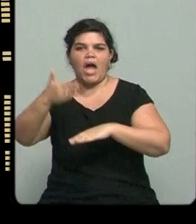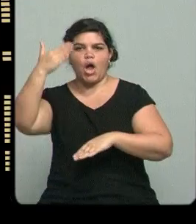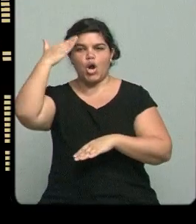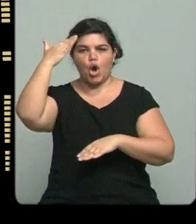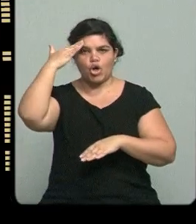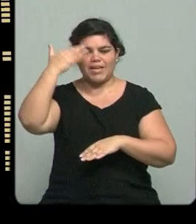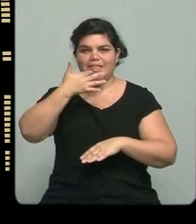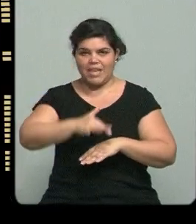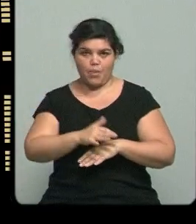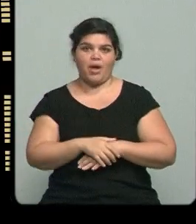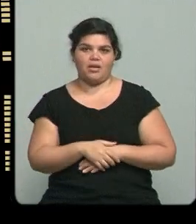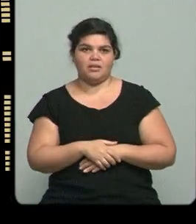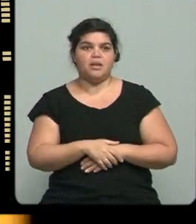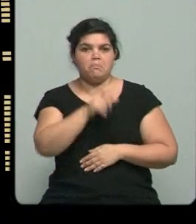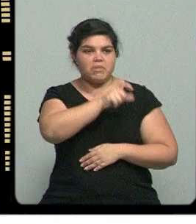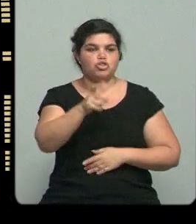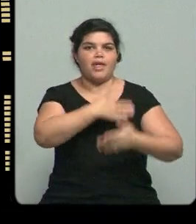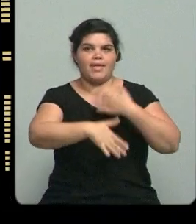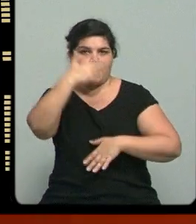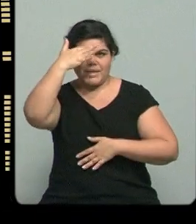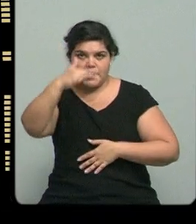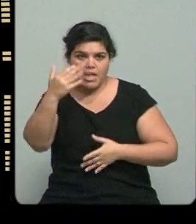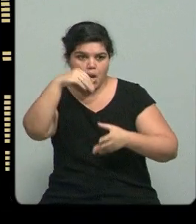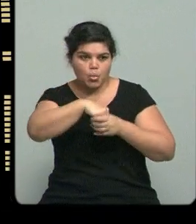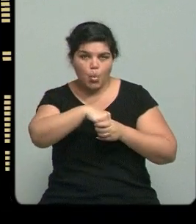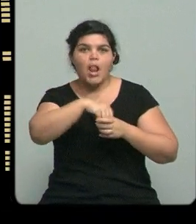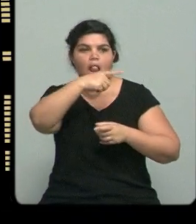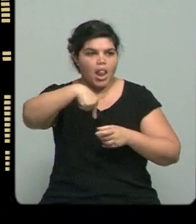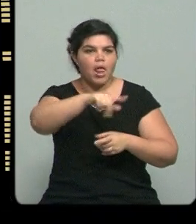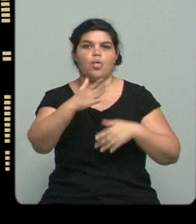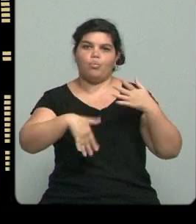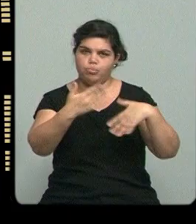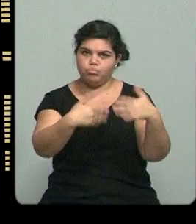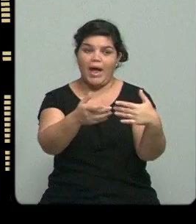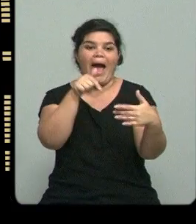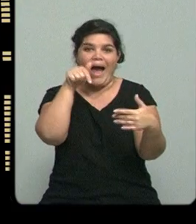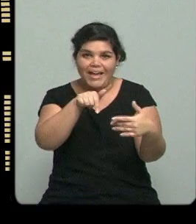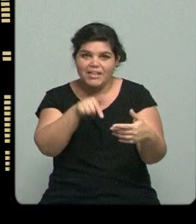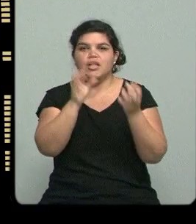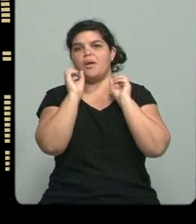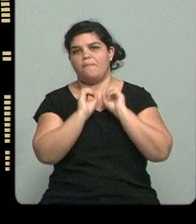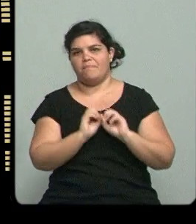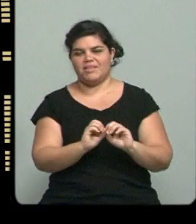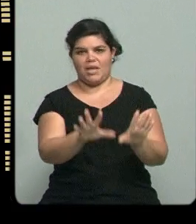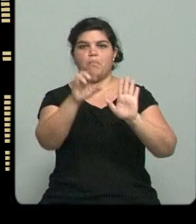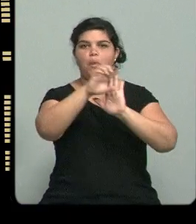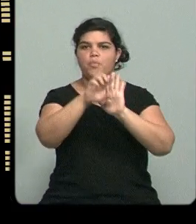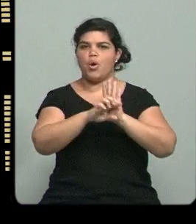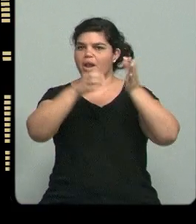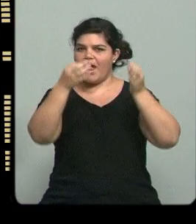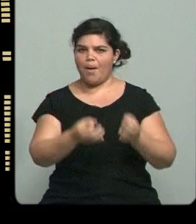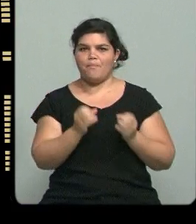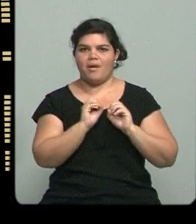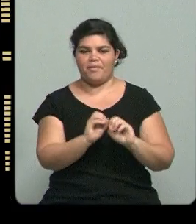derecho, ¿no? De las personas con discapacidad intelectual. Ahí iniciamos formalmente este